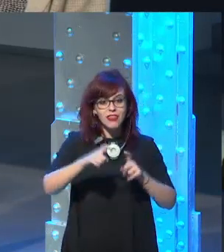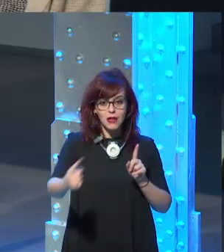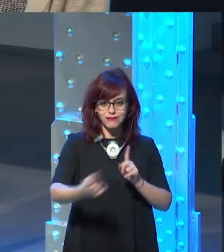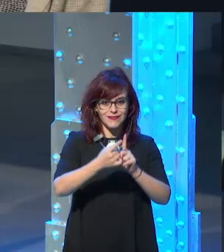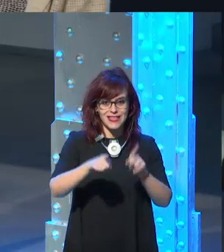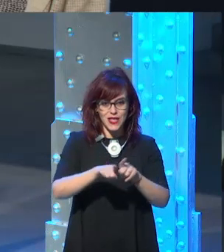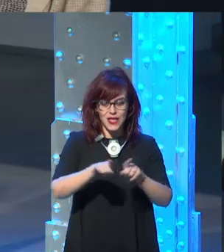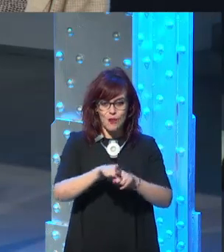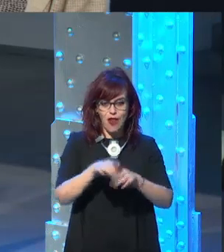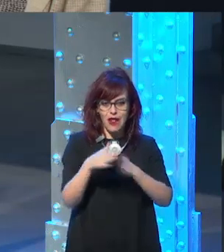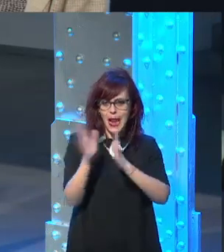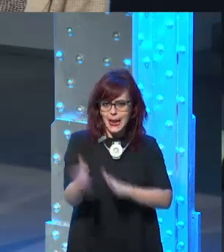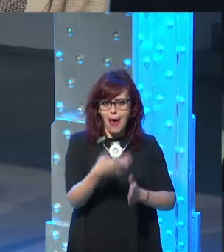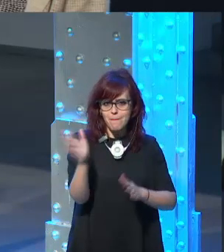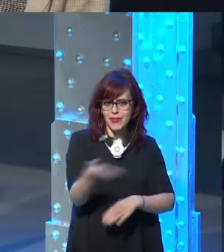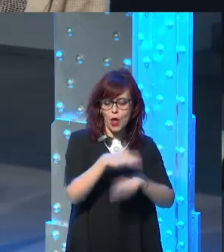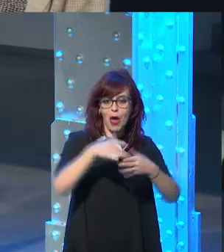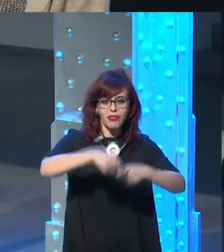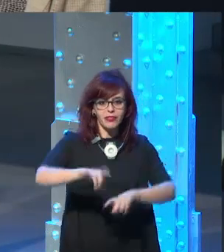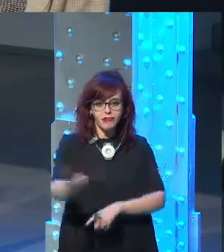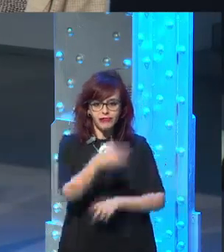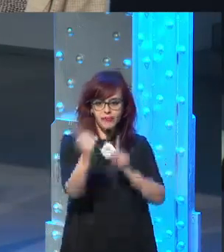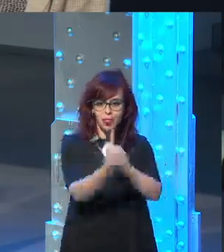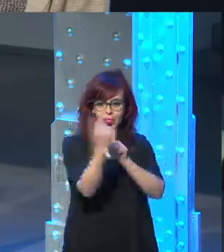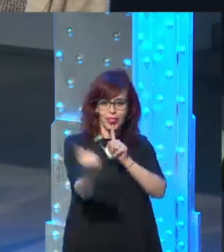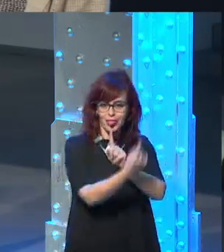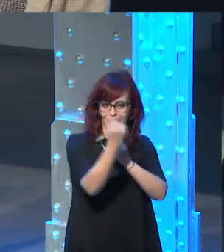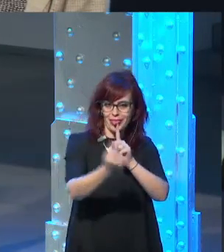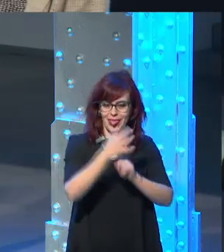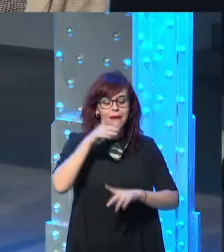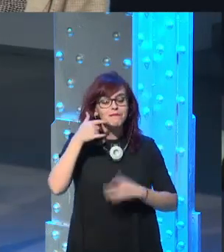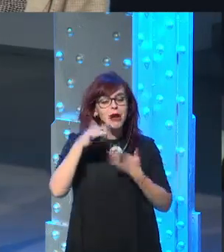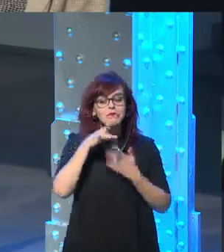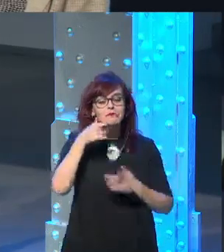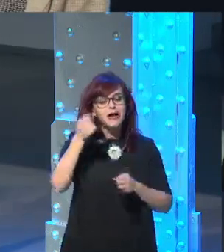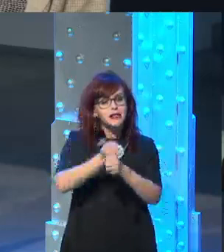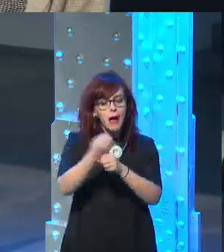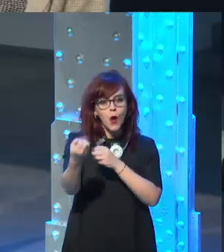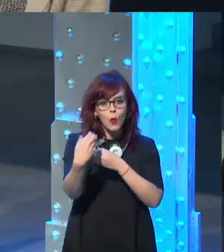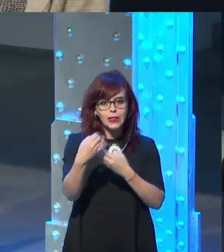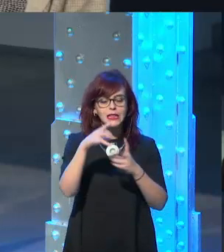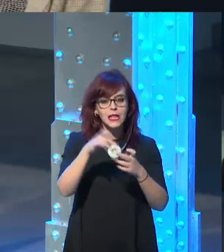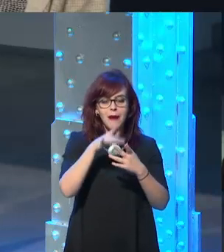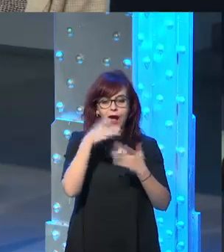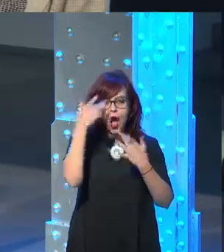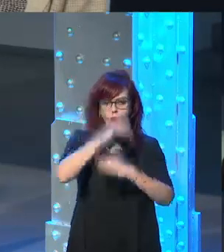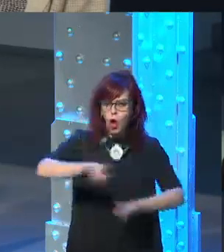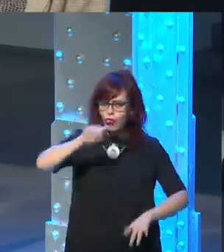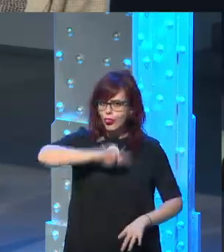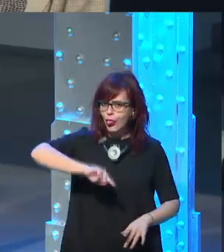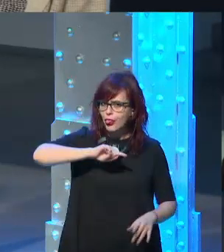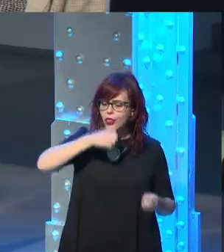speed dating que llamamos nosotros, cuando ella me comentó que trabaja y que está muy concienciada acerca de cómo deberíamos estarlo todos,